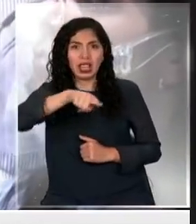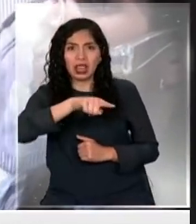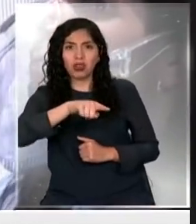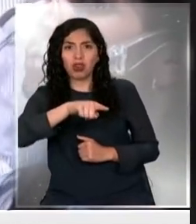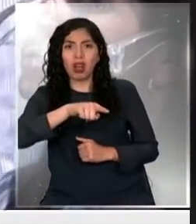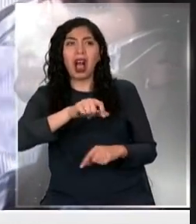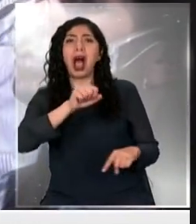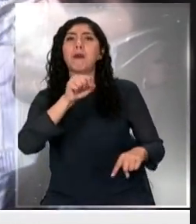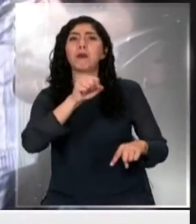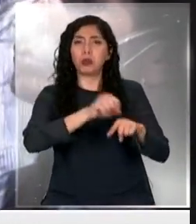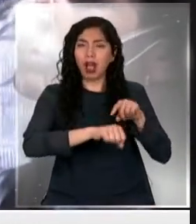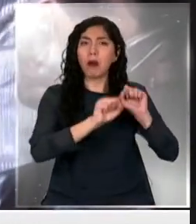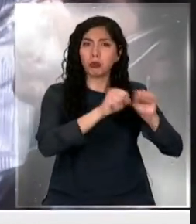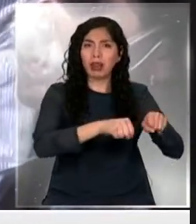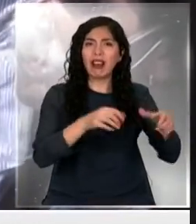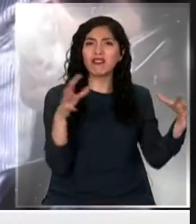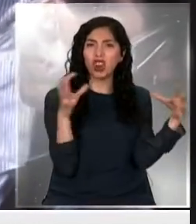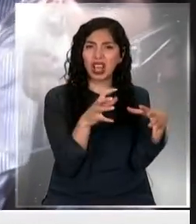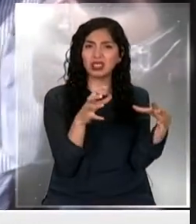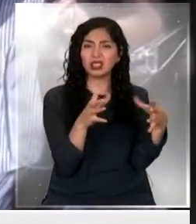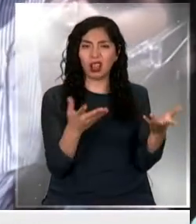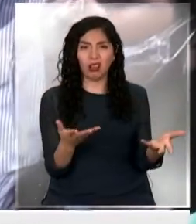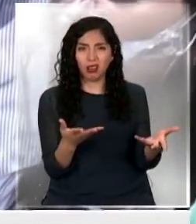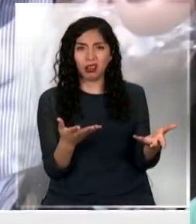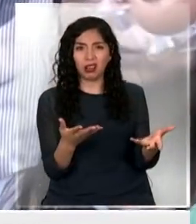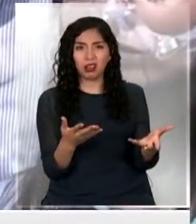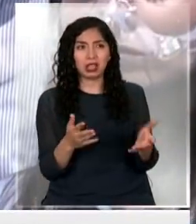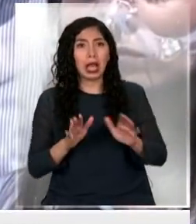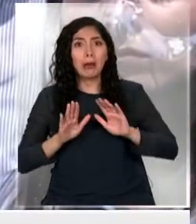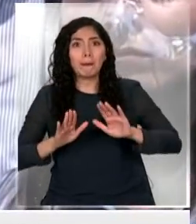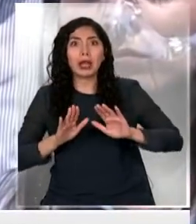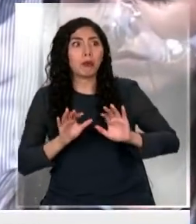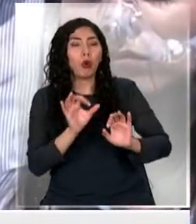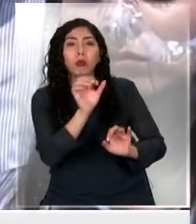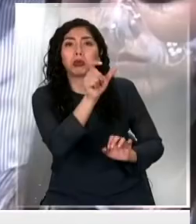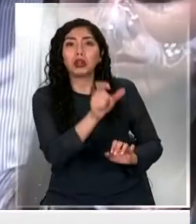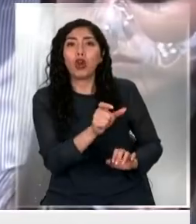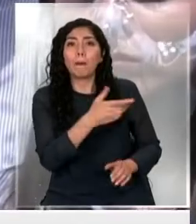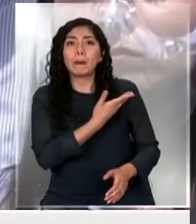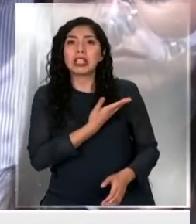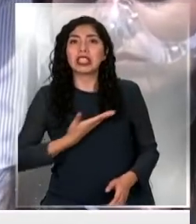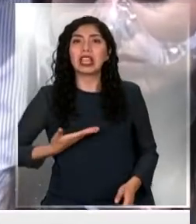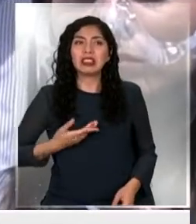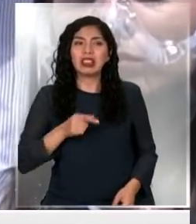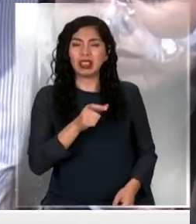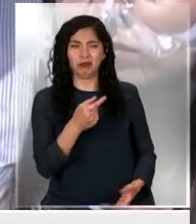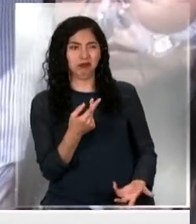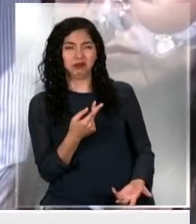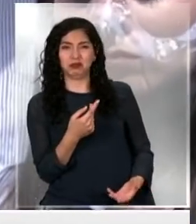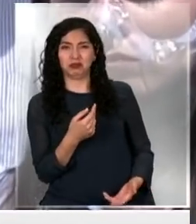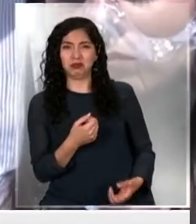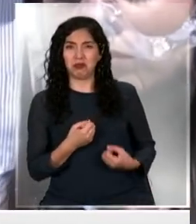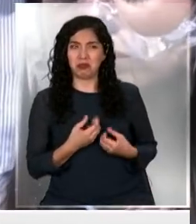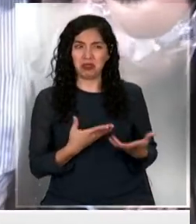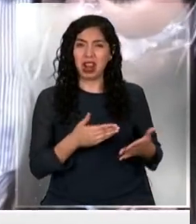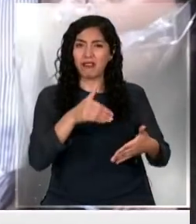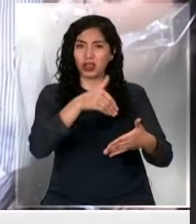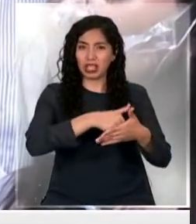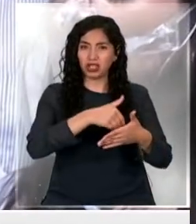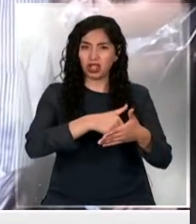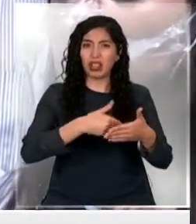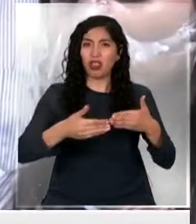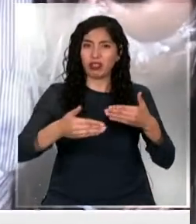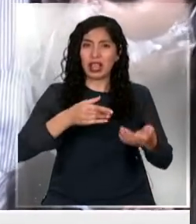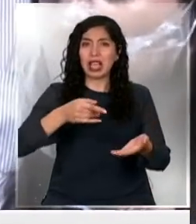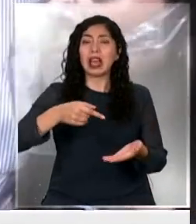violentas. ¿Qué esperamos de un eventual presidente que se ha comportado de esa manera en las votaciones en la Cámara de